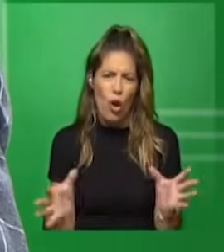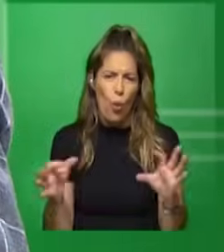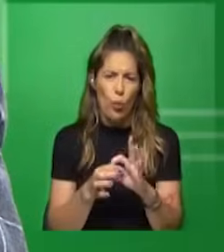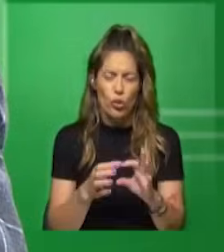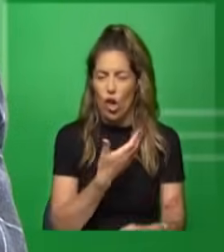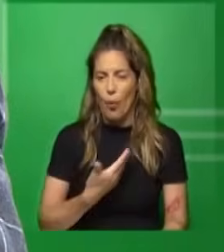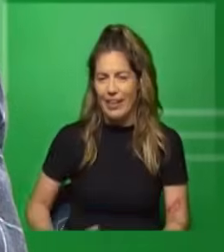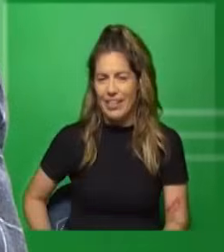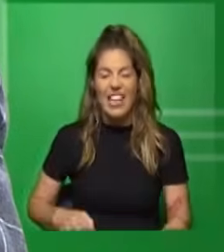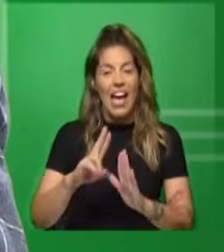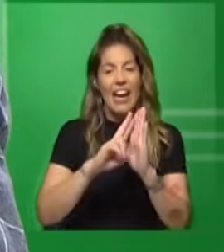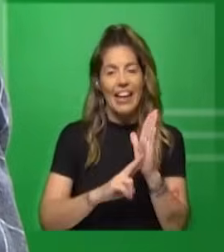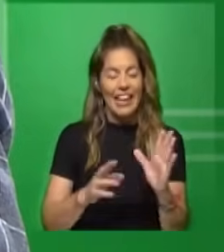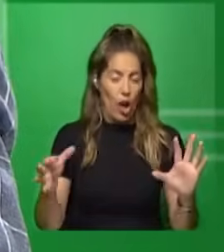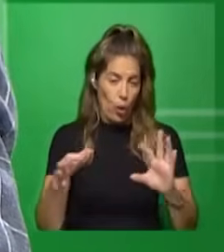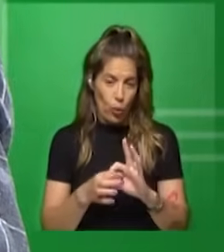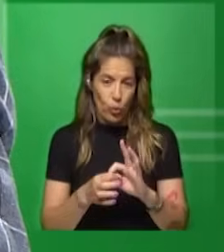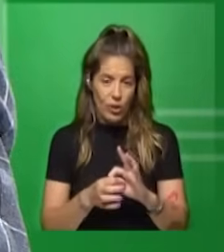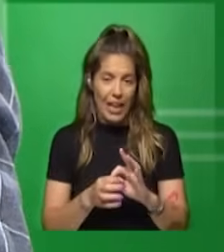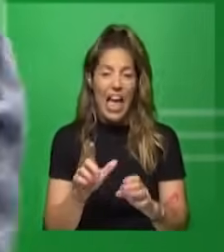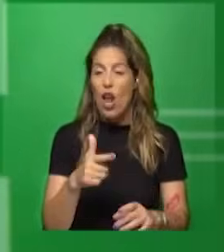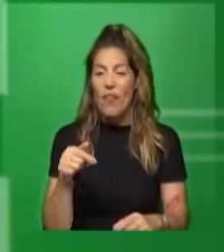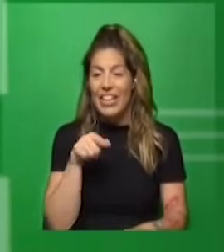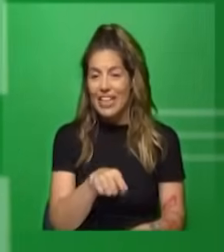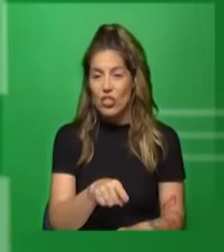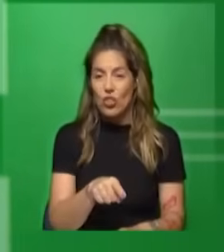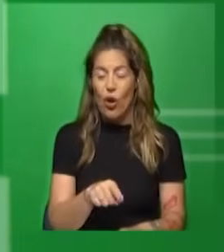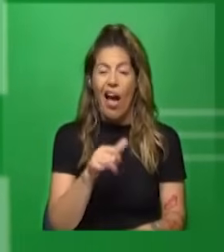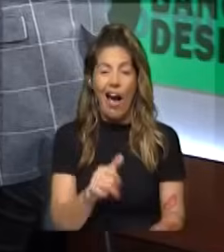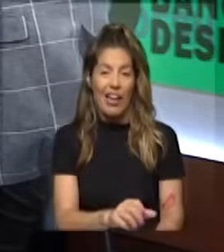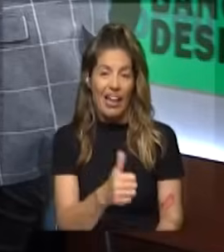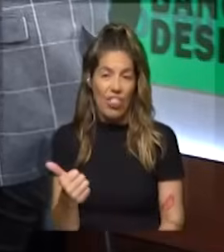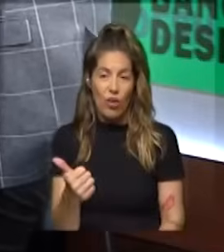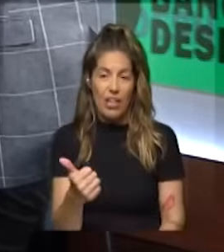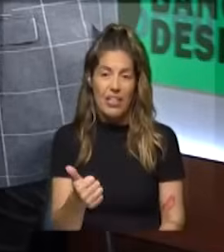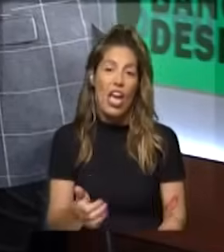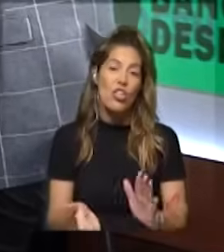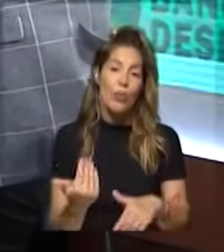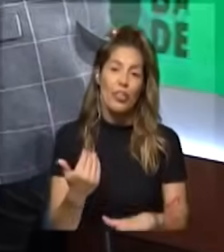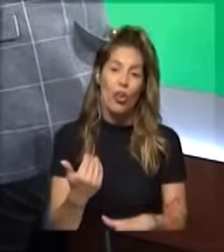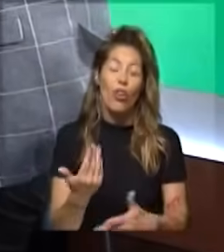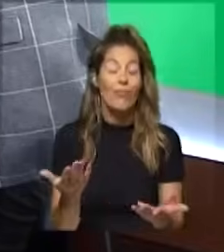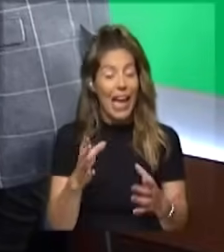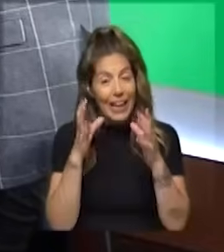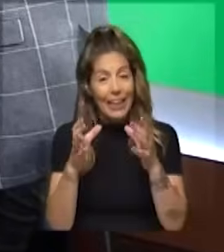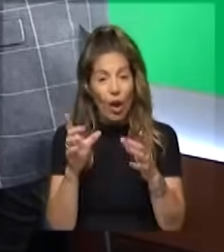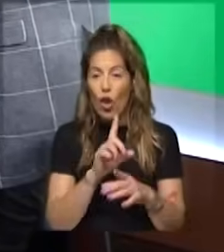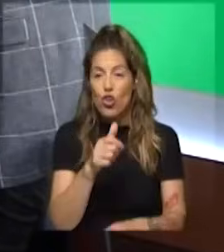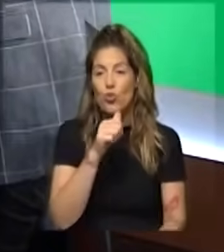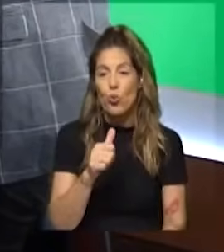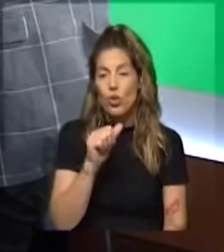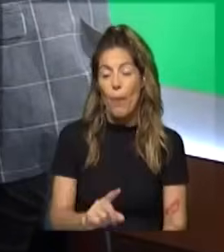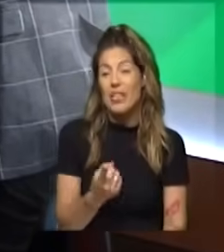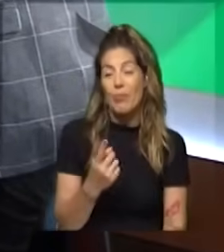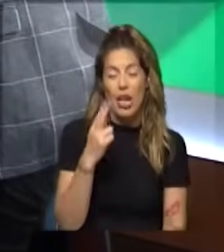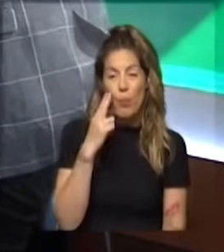gobernanza, reglas conjuntas, y al no haber eso hay ganadores y sobre todo corremos el riesgo de no resolver los